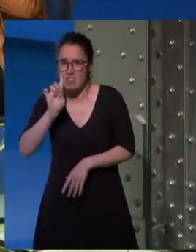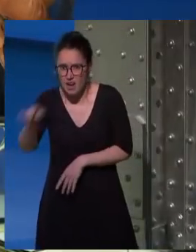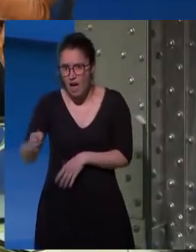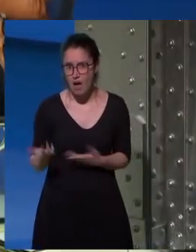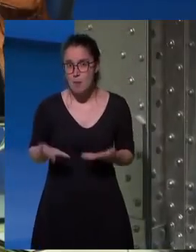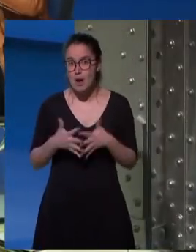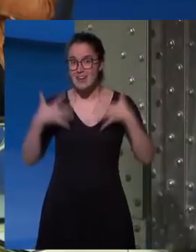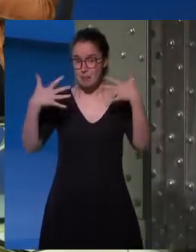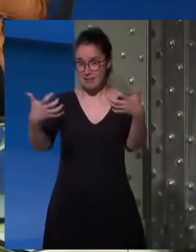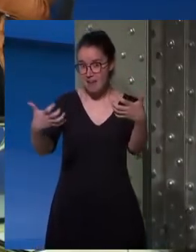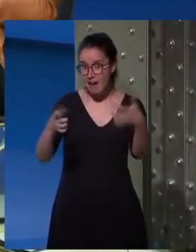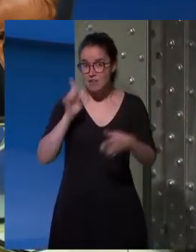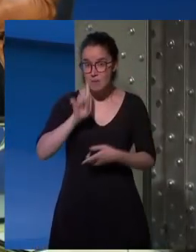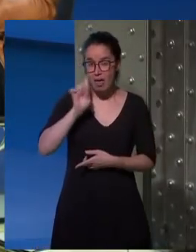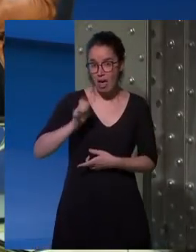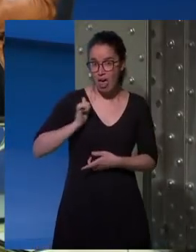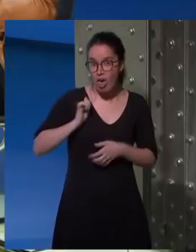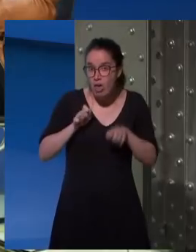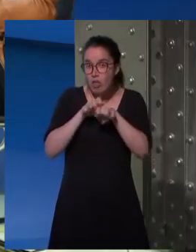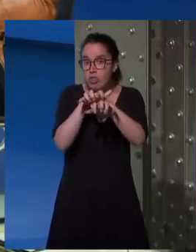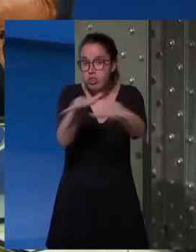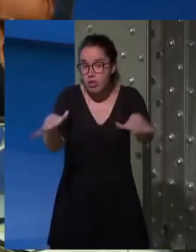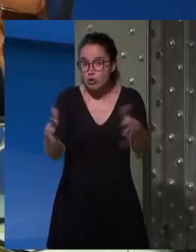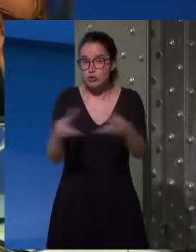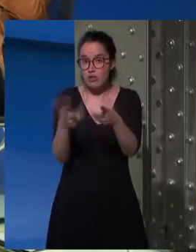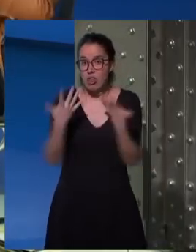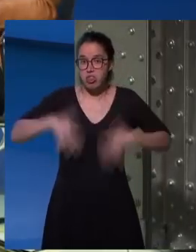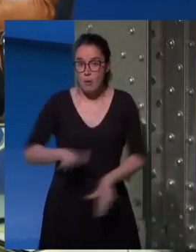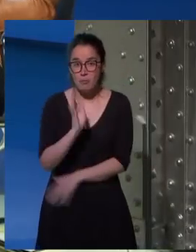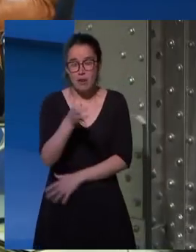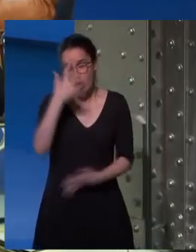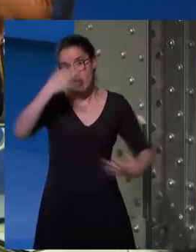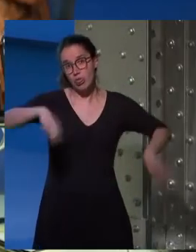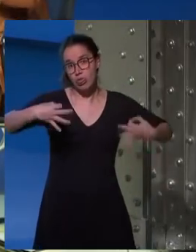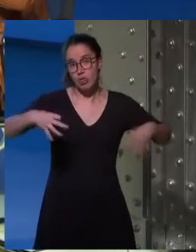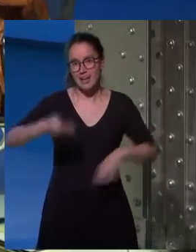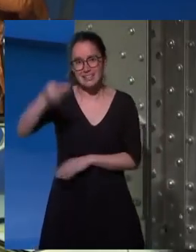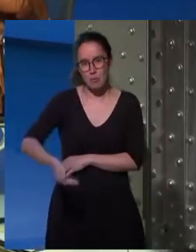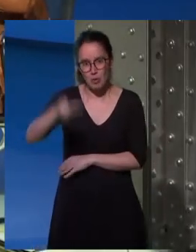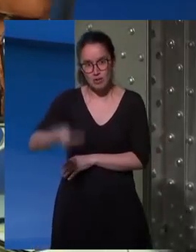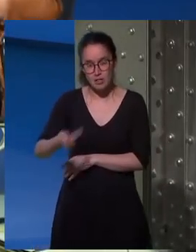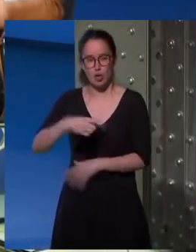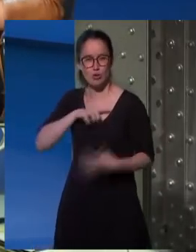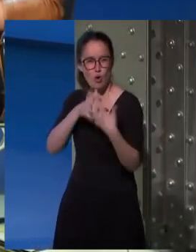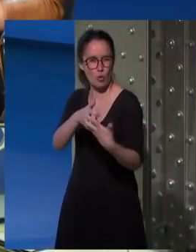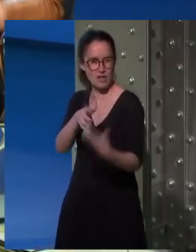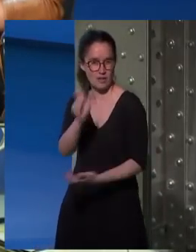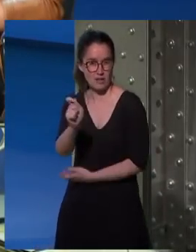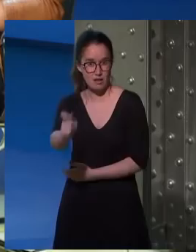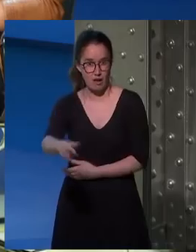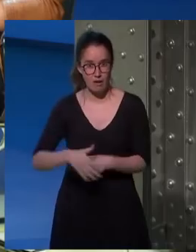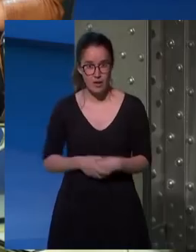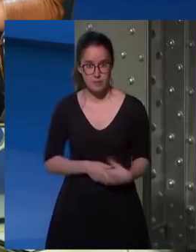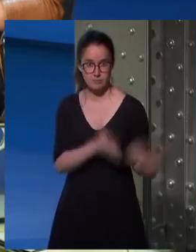al final estos mensajes, estas falacias acaban calando en la sociedad y es con lo que se queda. Así que es importante que estemos ahí peleando